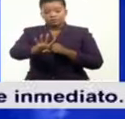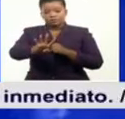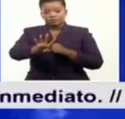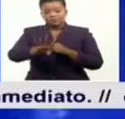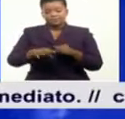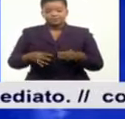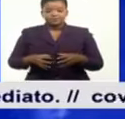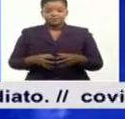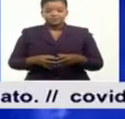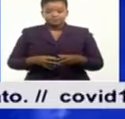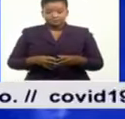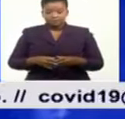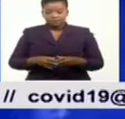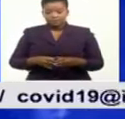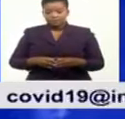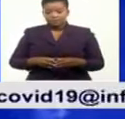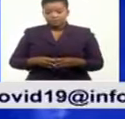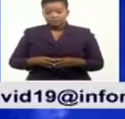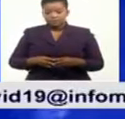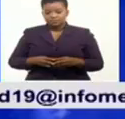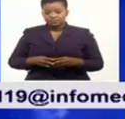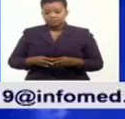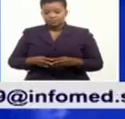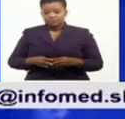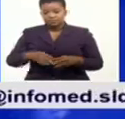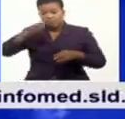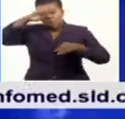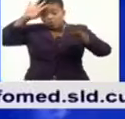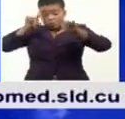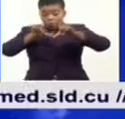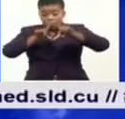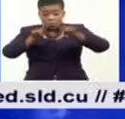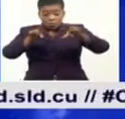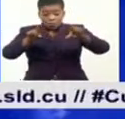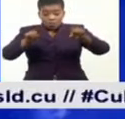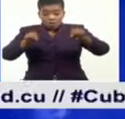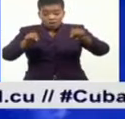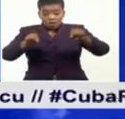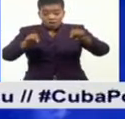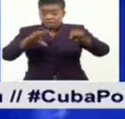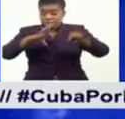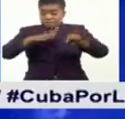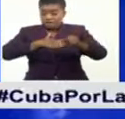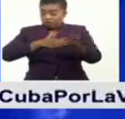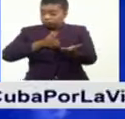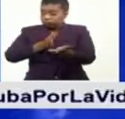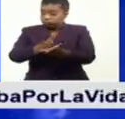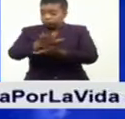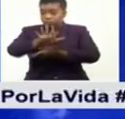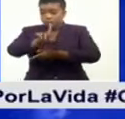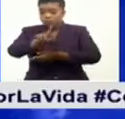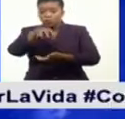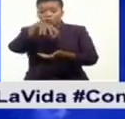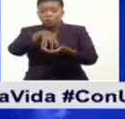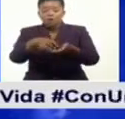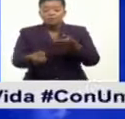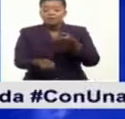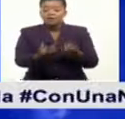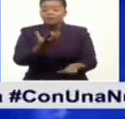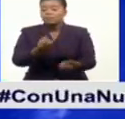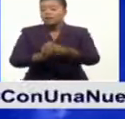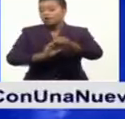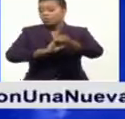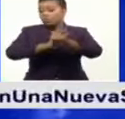424,5. Y en Cuba se mantienen 51 eventos activos. Podemos